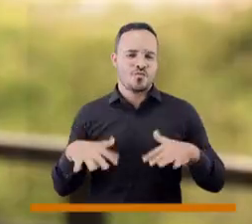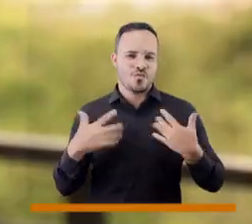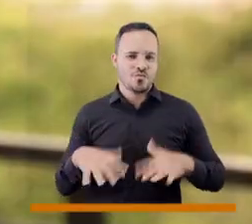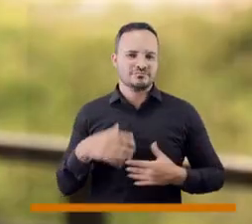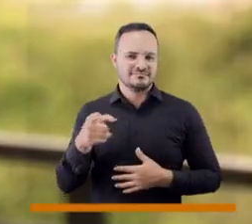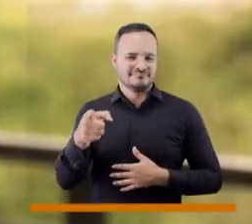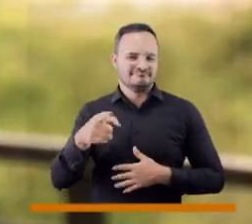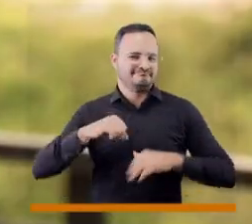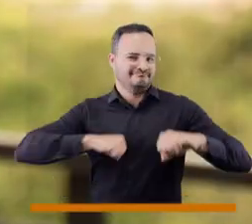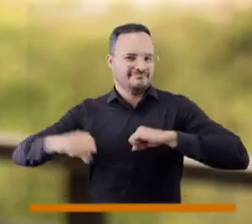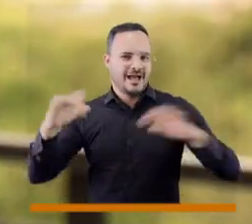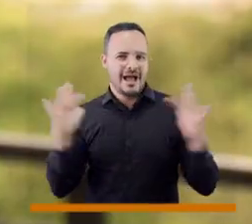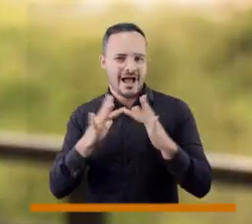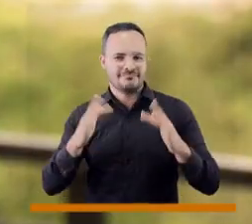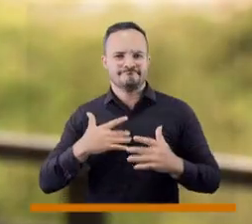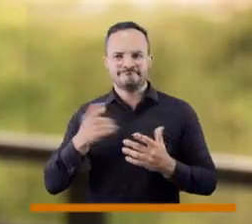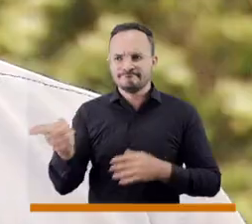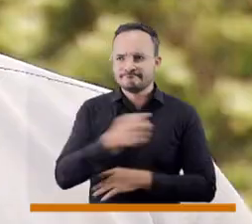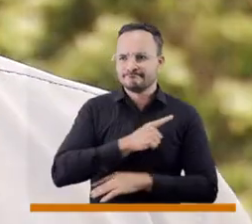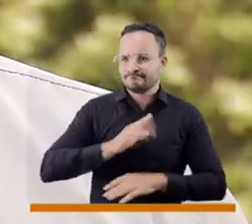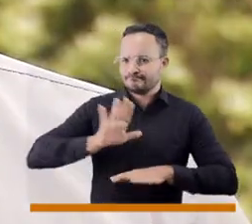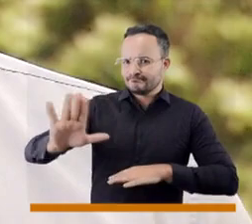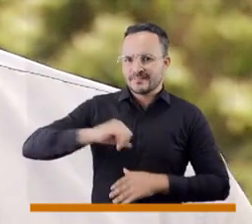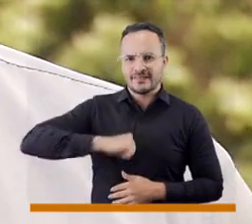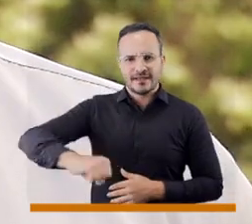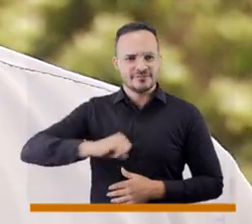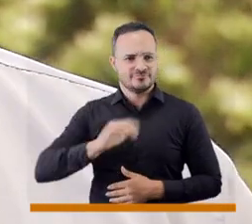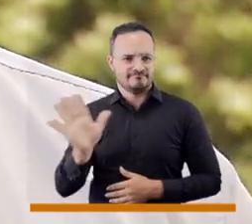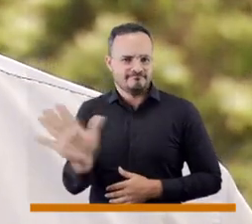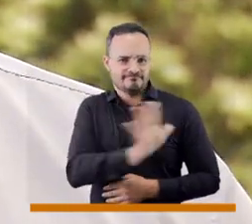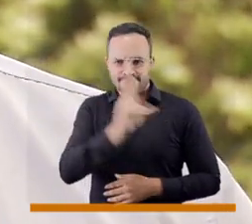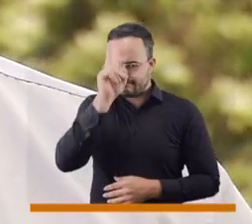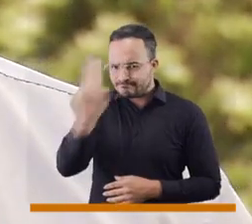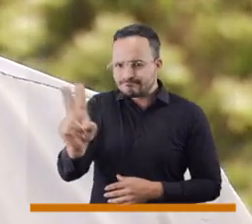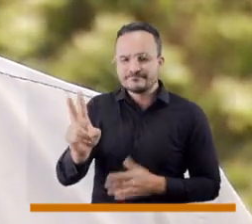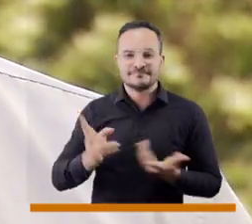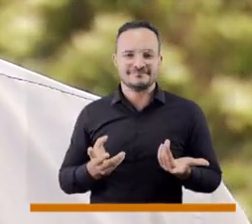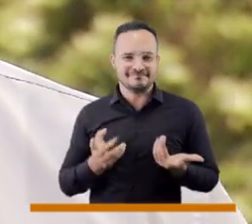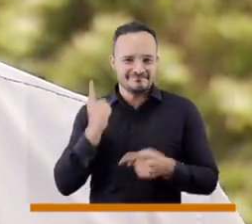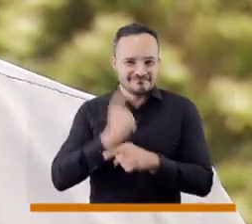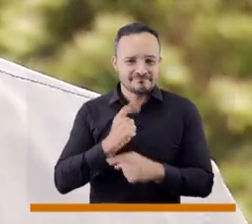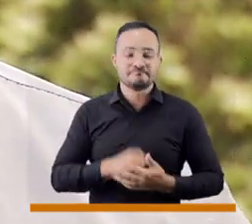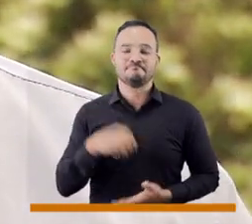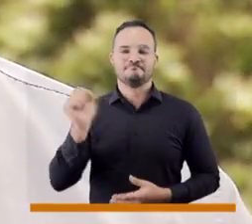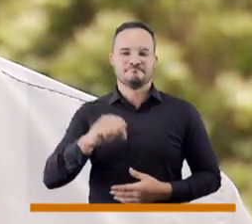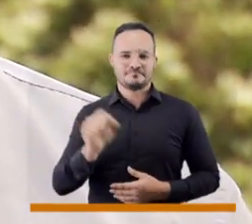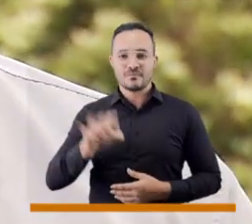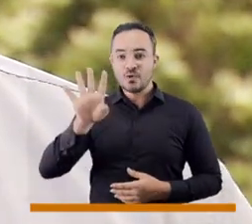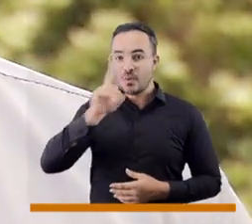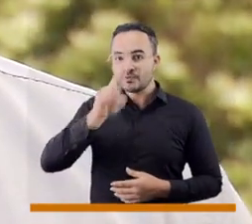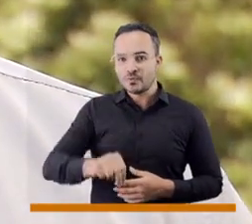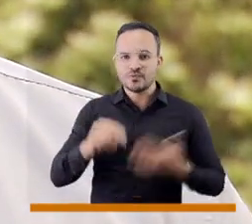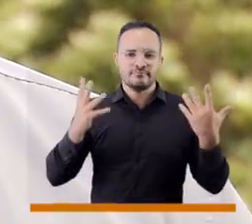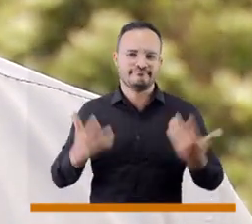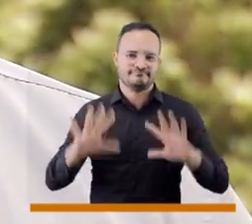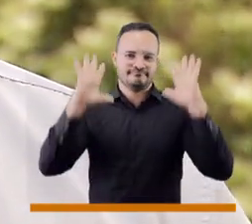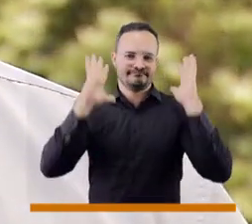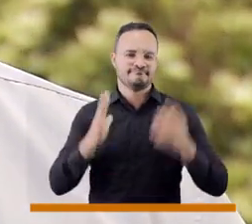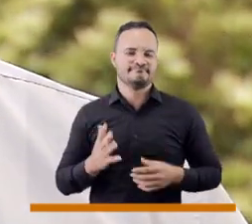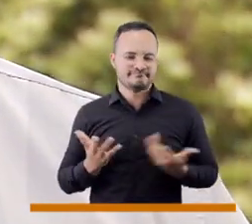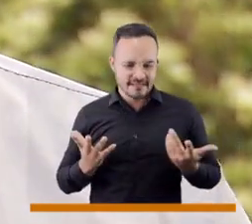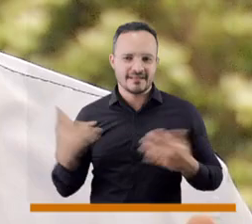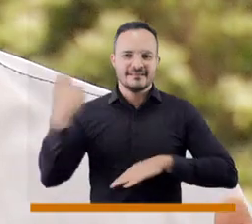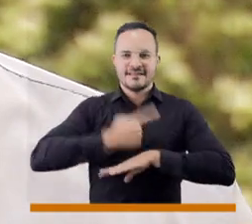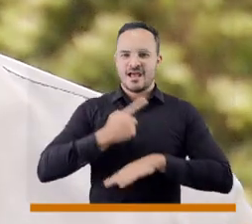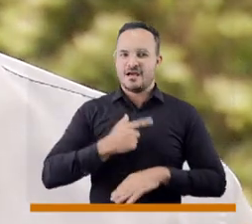derecho ciudadano que usted ha trabajado intensamente. Sí, el 4 de julio vamos a estar celebrando el Día Nacional de la Libertad